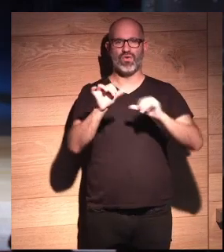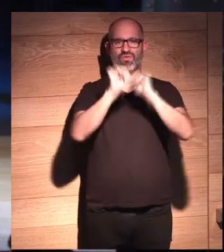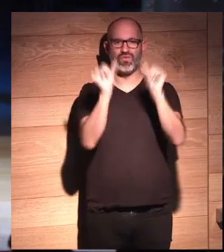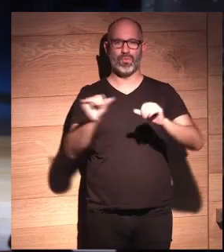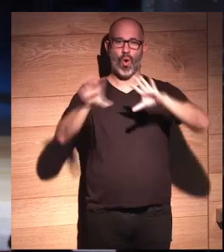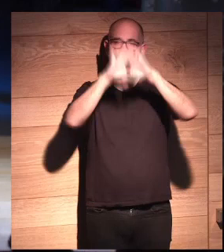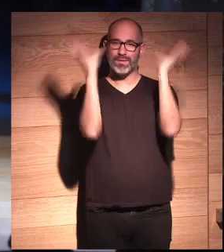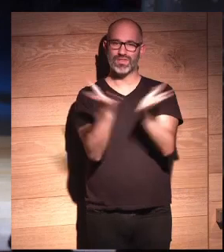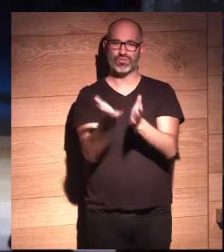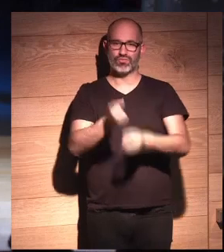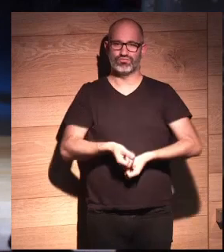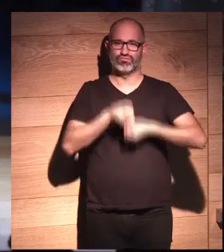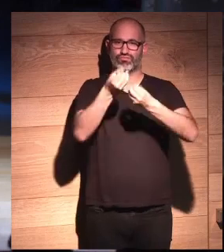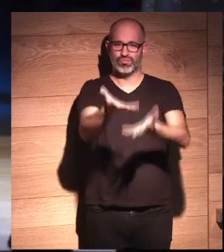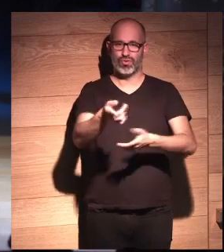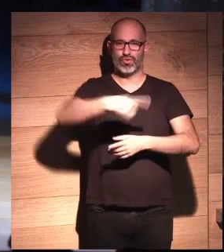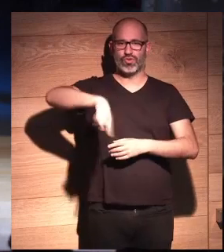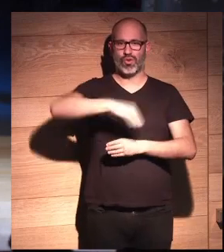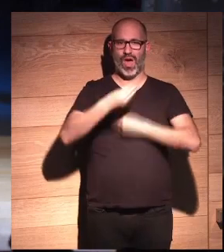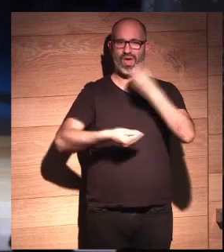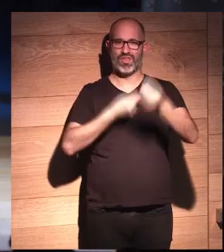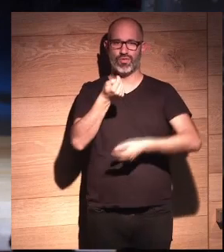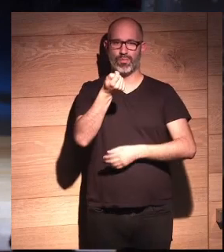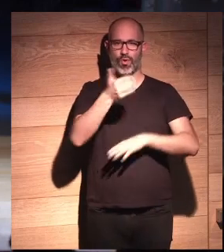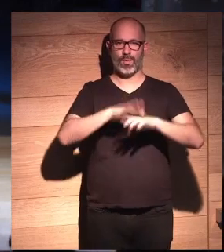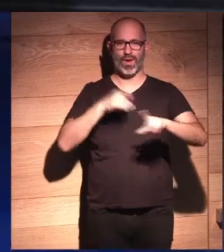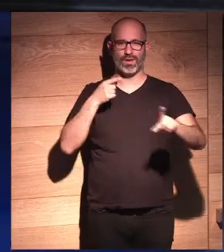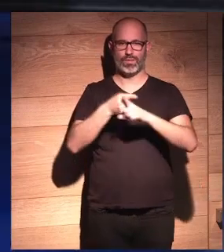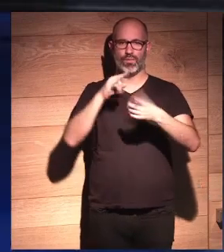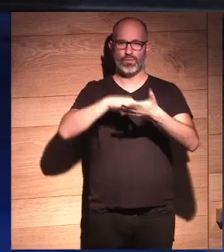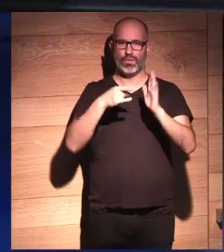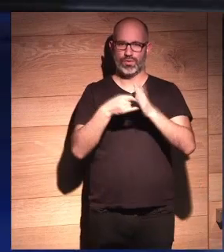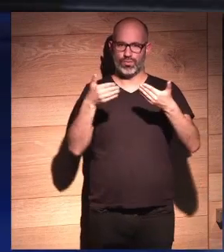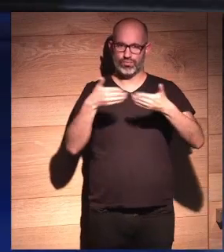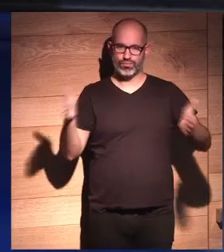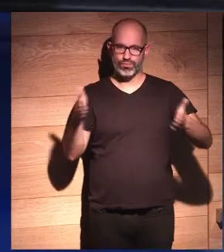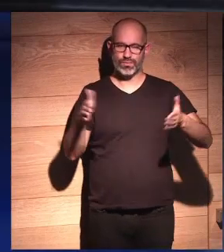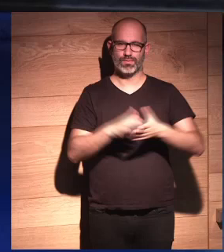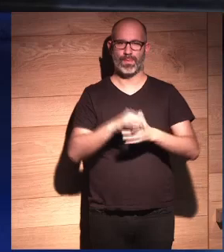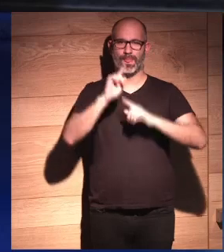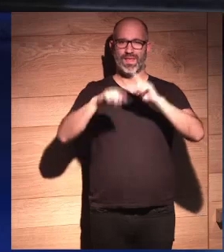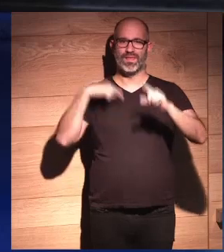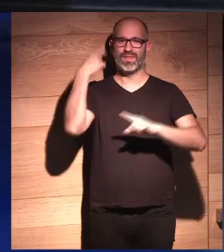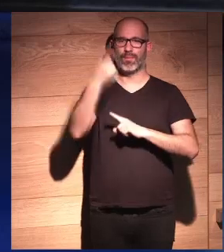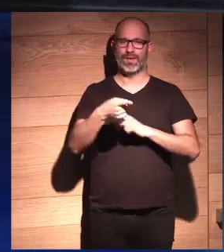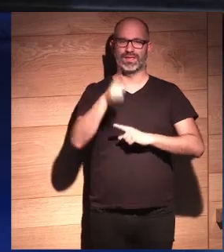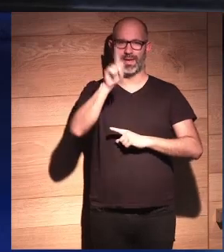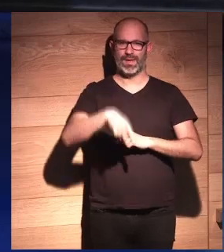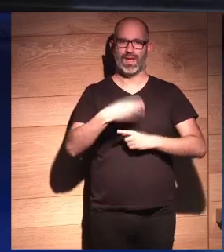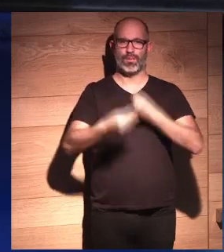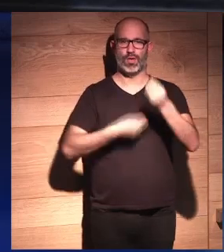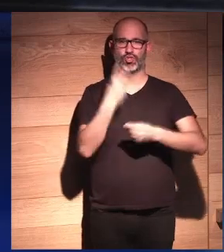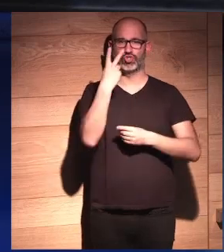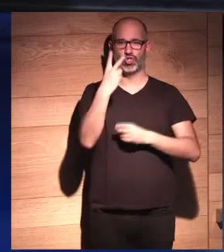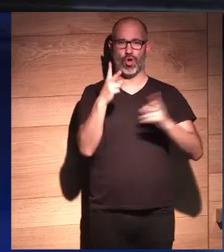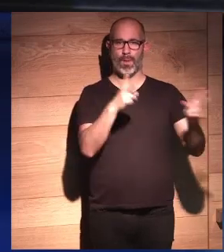universo, que estamos haciendo un poco para sacar el proyecto adelante. Luego, como apunte, también hemos hecho como 2